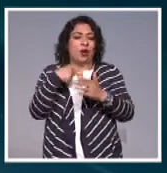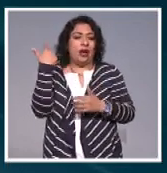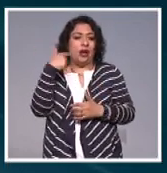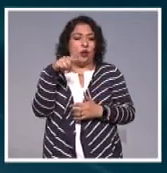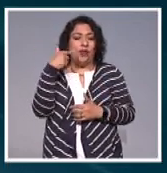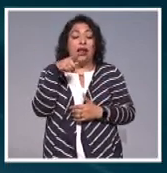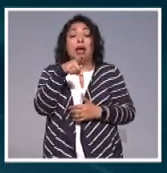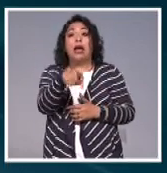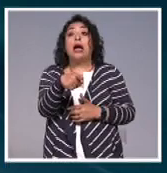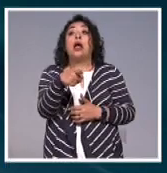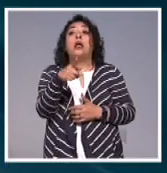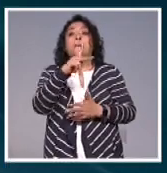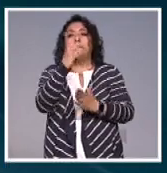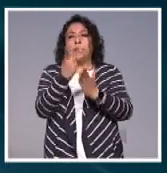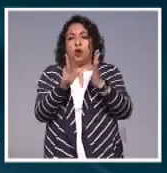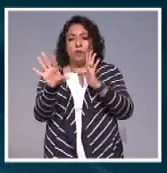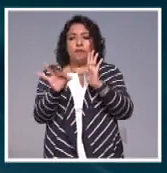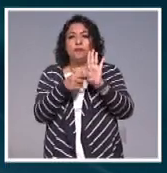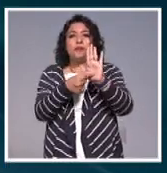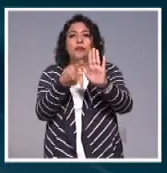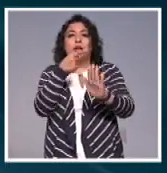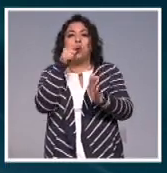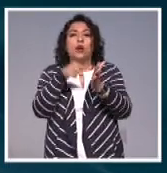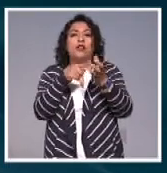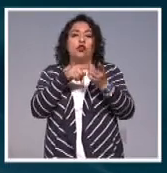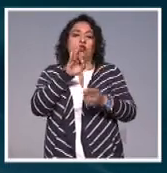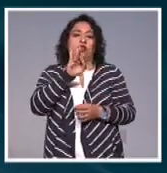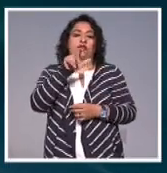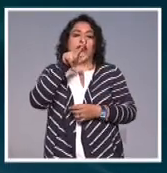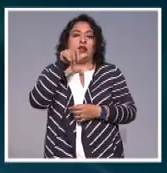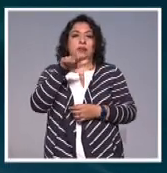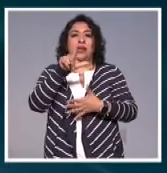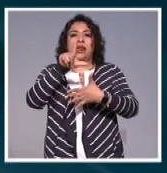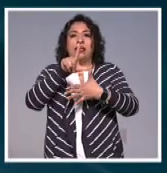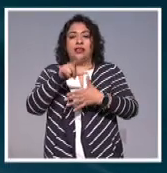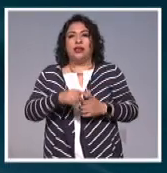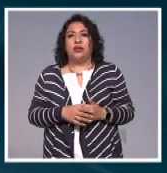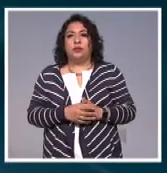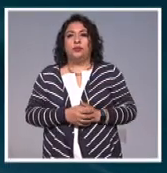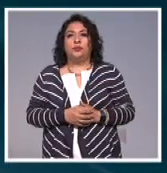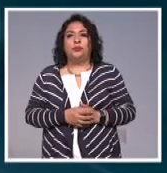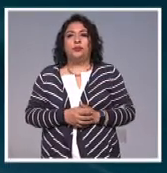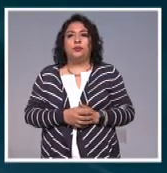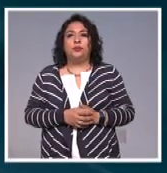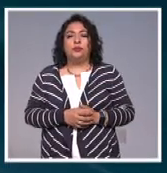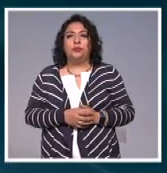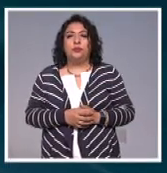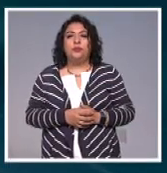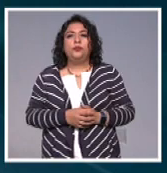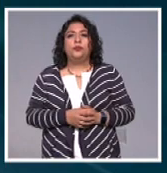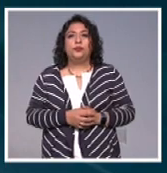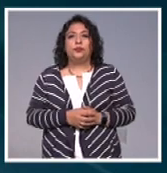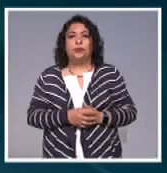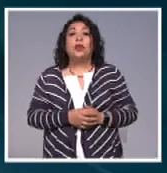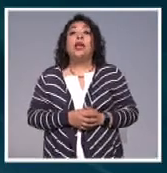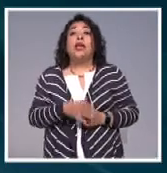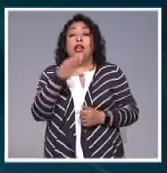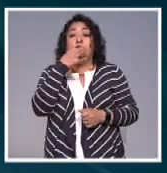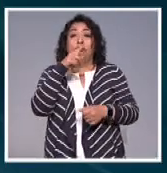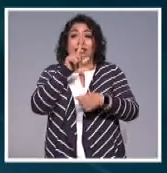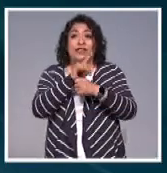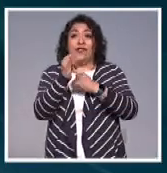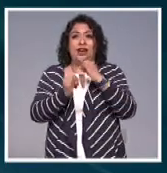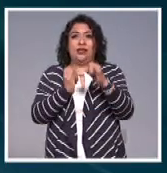de su programación podrá verse en Filmin Latino. el